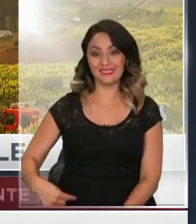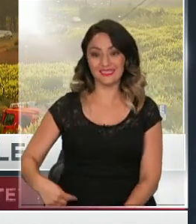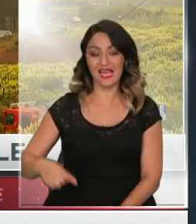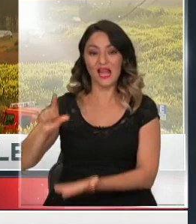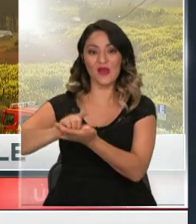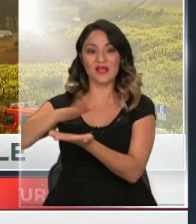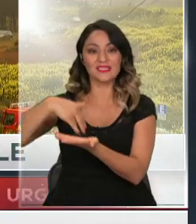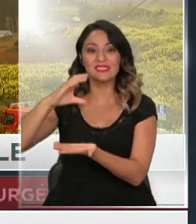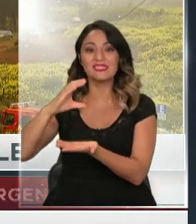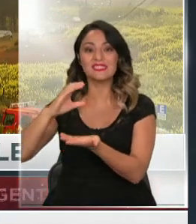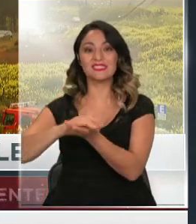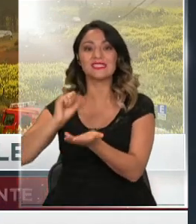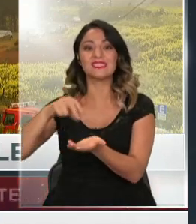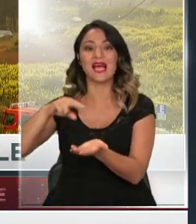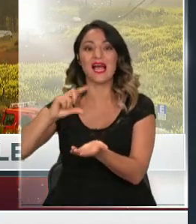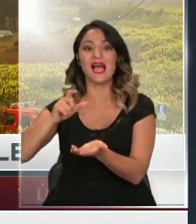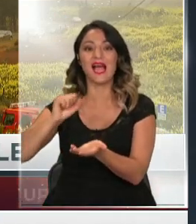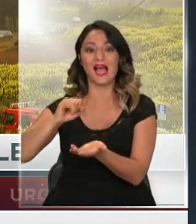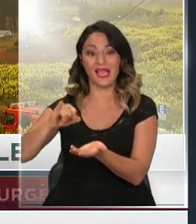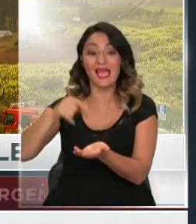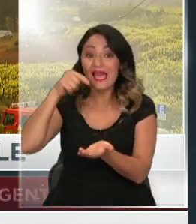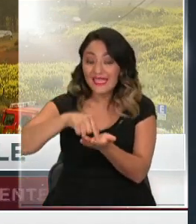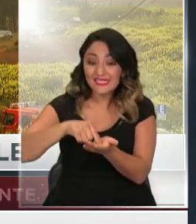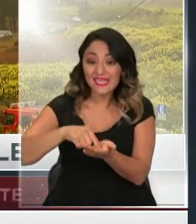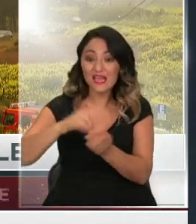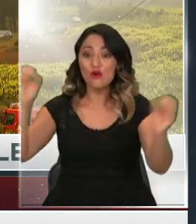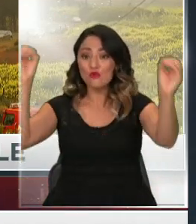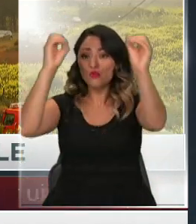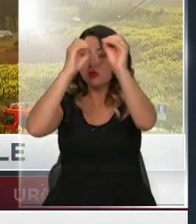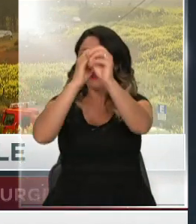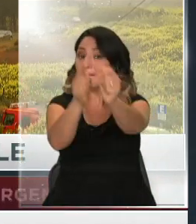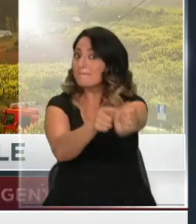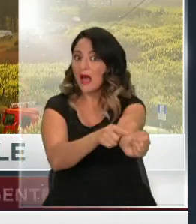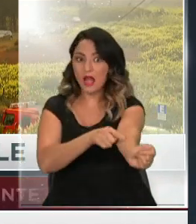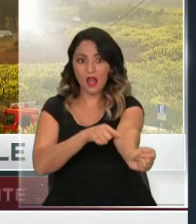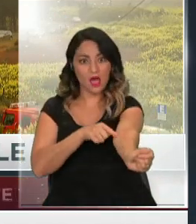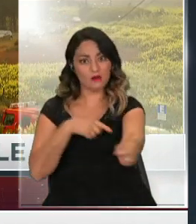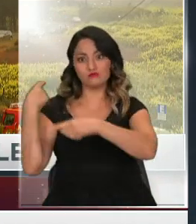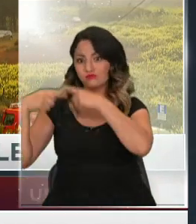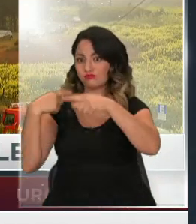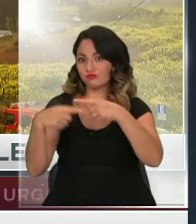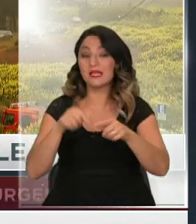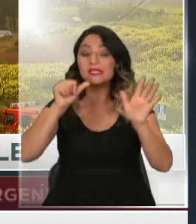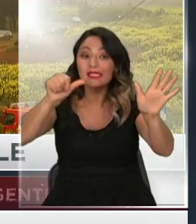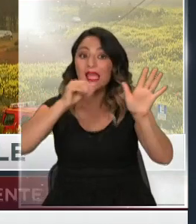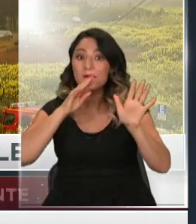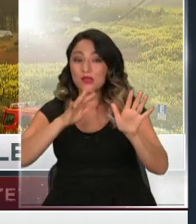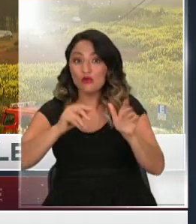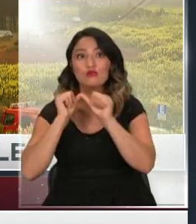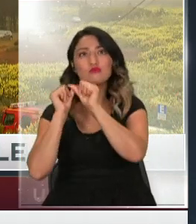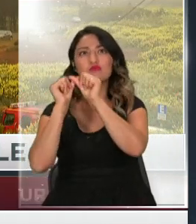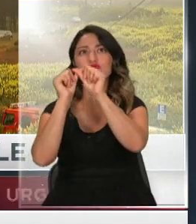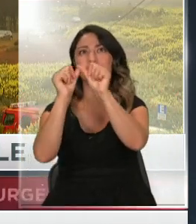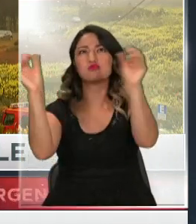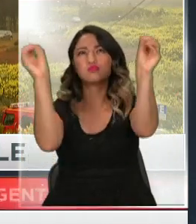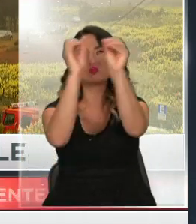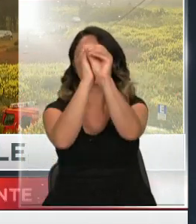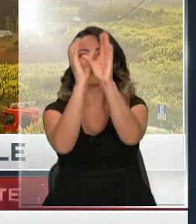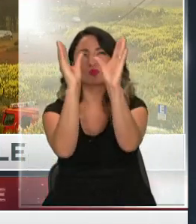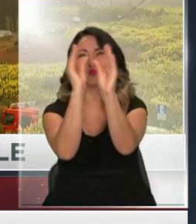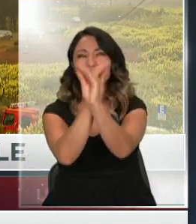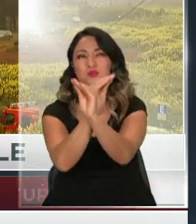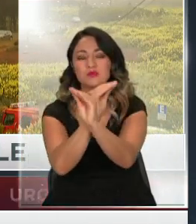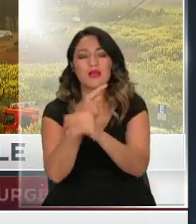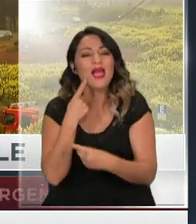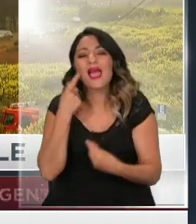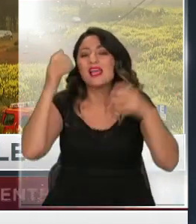Y era el eclipse más largo del siglo XXI, eran 6 minutos 39 de totalidad. Ya, ¿con lluvia qué viste? ¿Qué podemos ver nosotros con aquí? Con lluvia